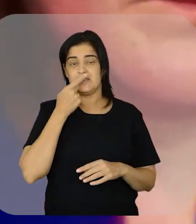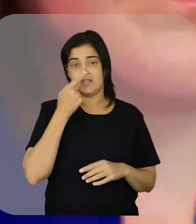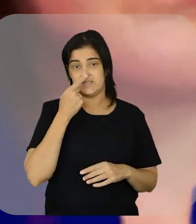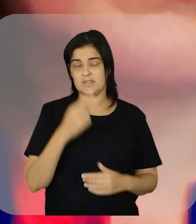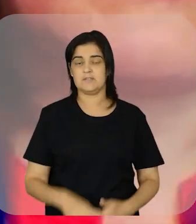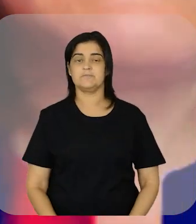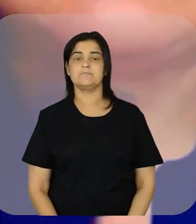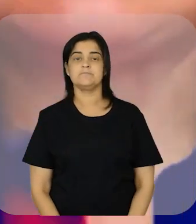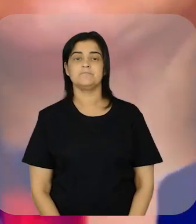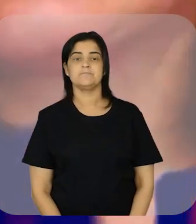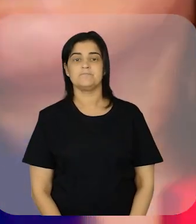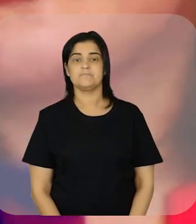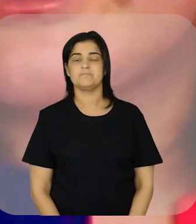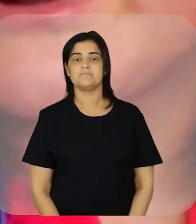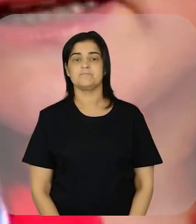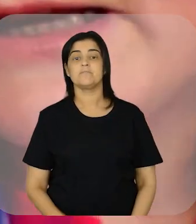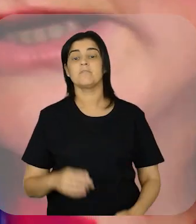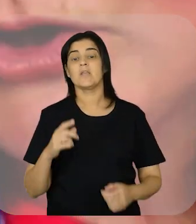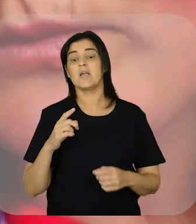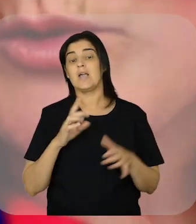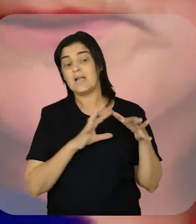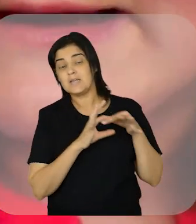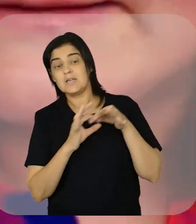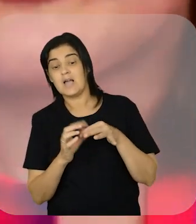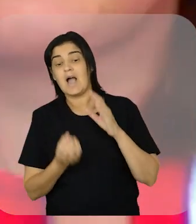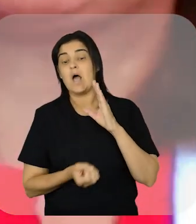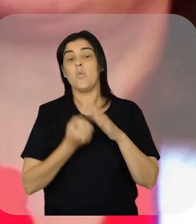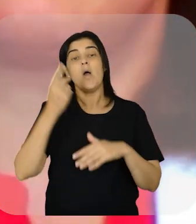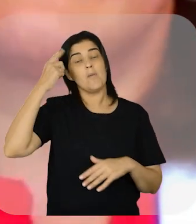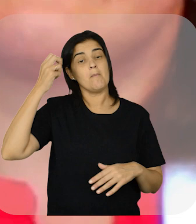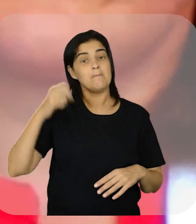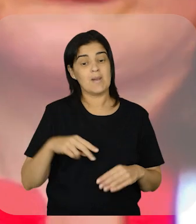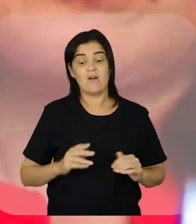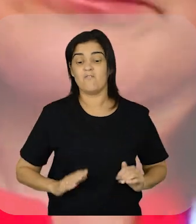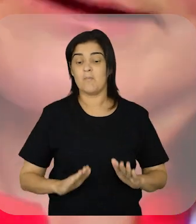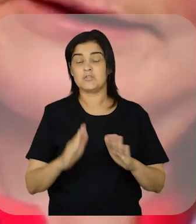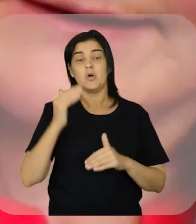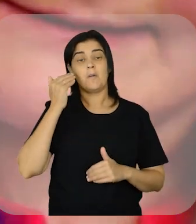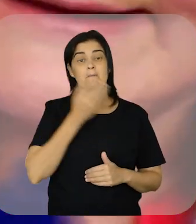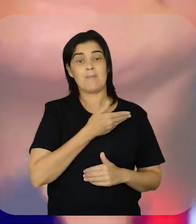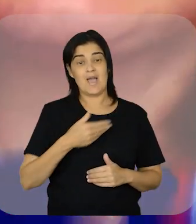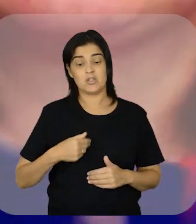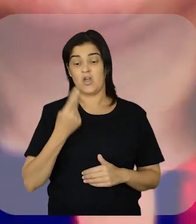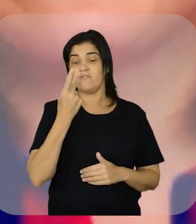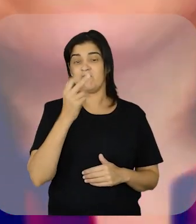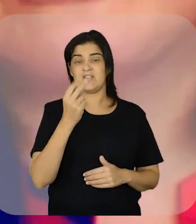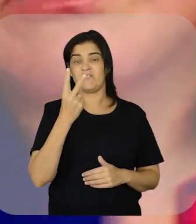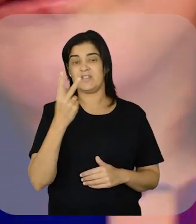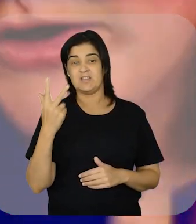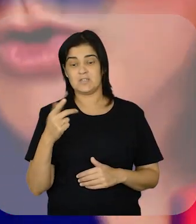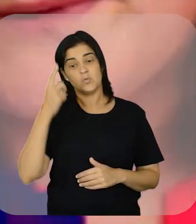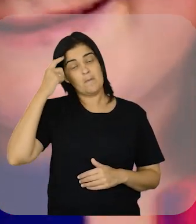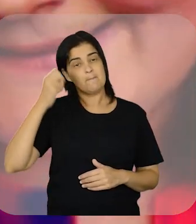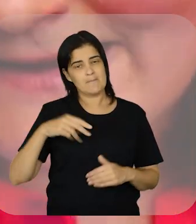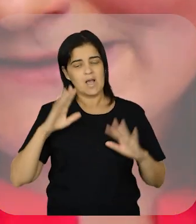interesante. En relación también al nuevo plan de formación de maestros, el plan 2023, es un plan que